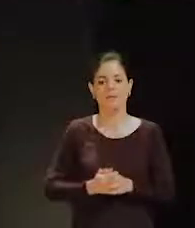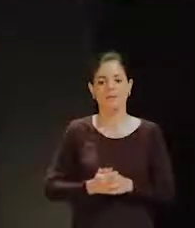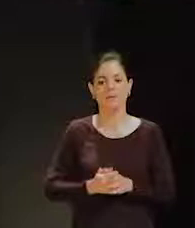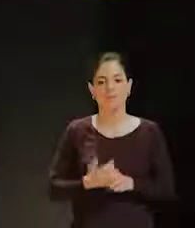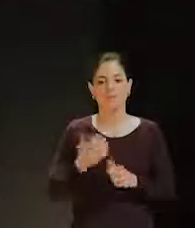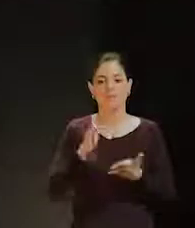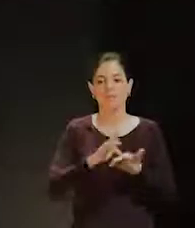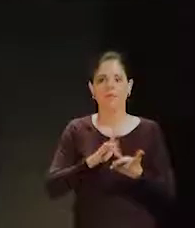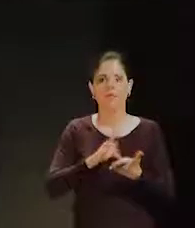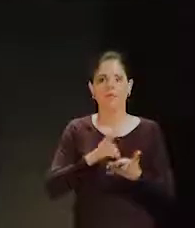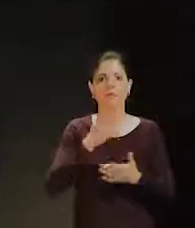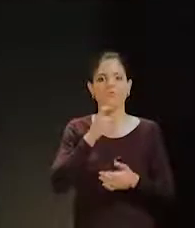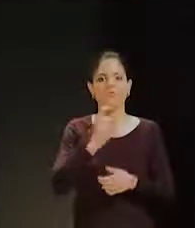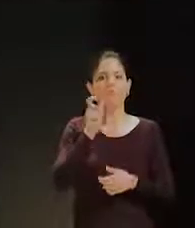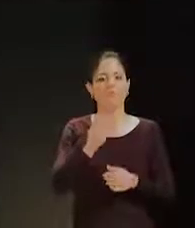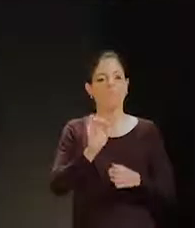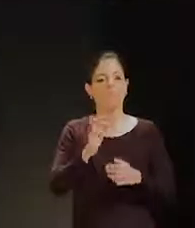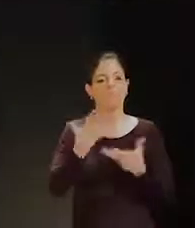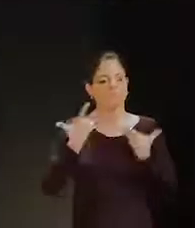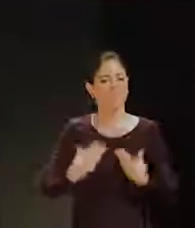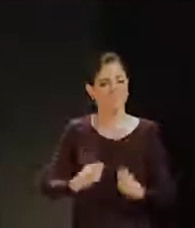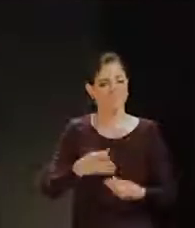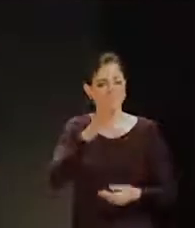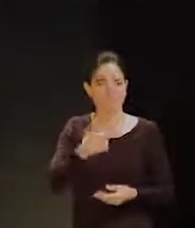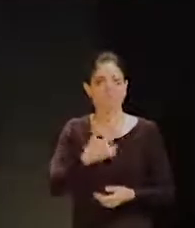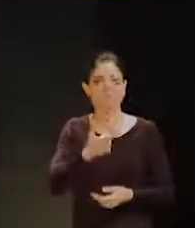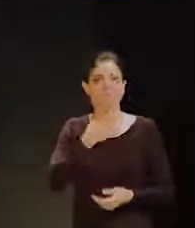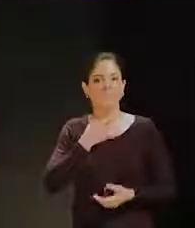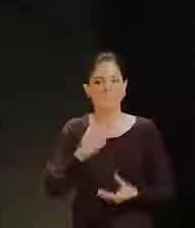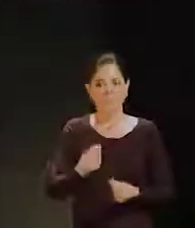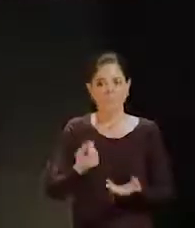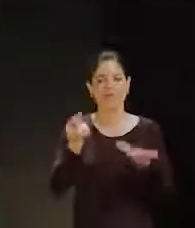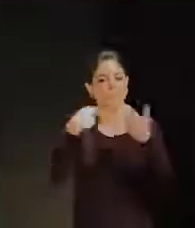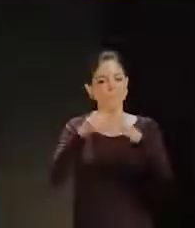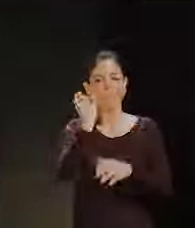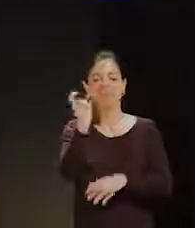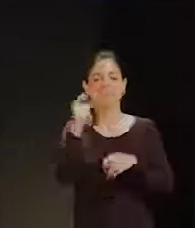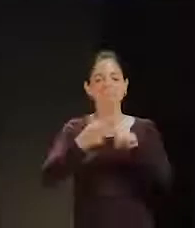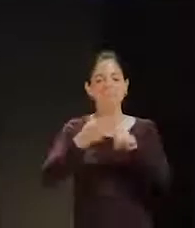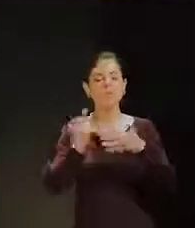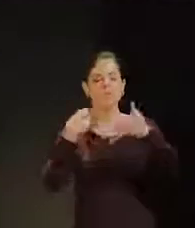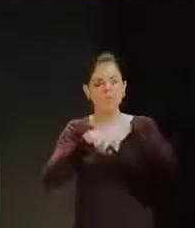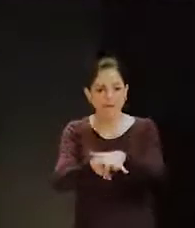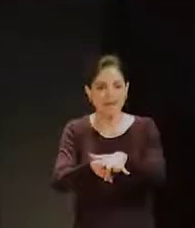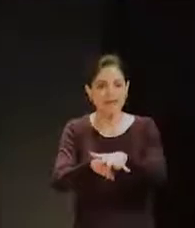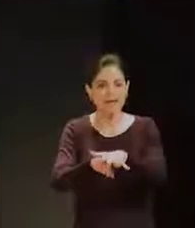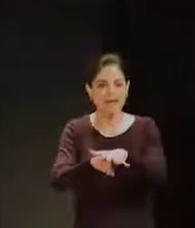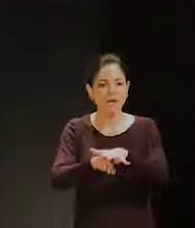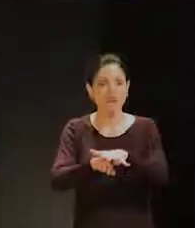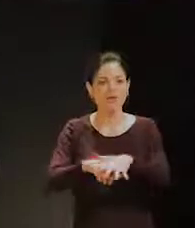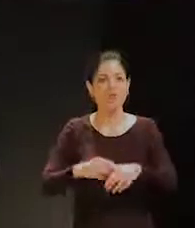la palabra esa que tanto amamos, integración, hasta qué